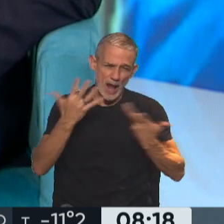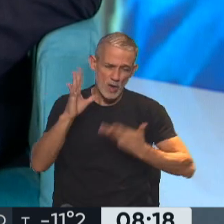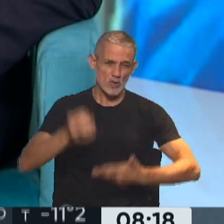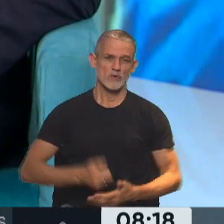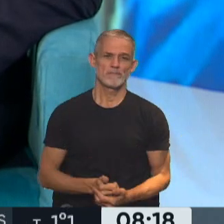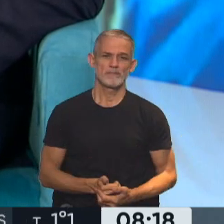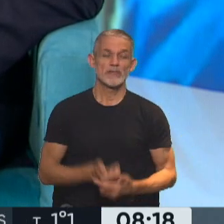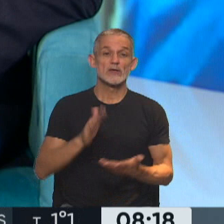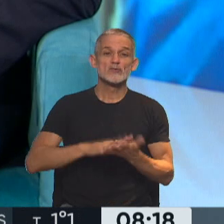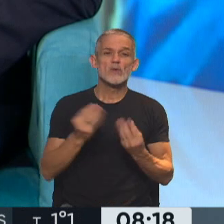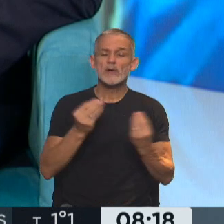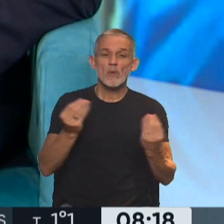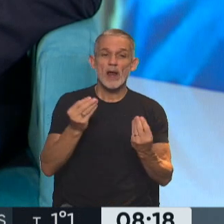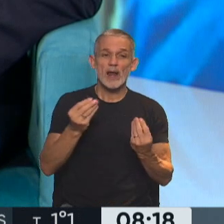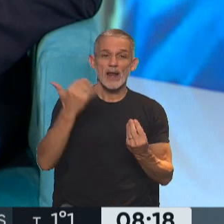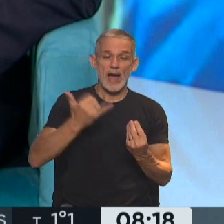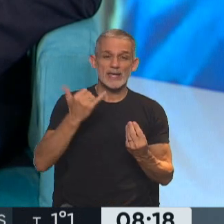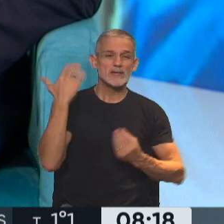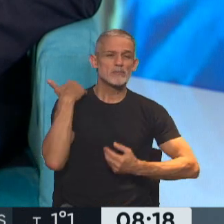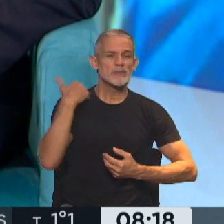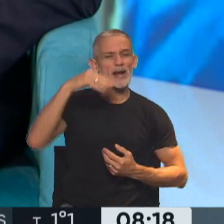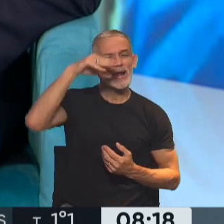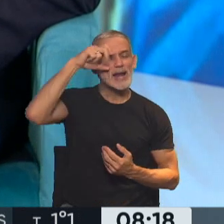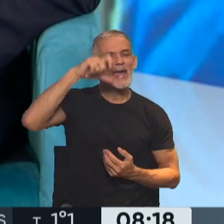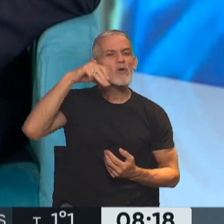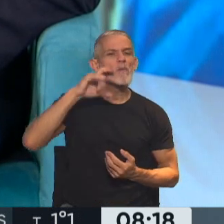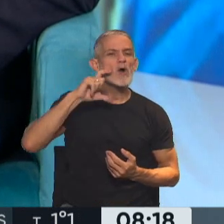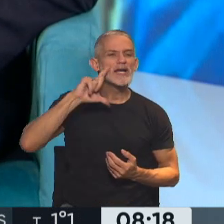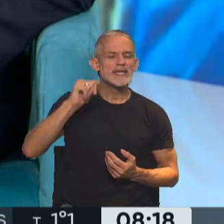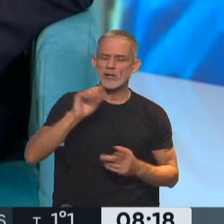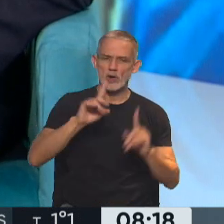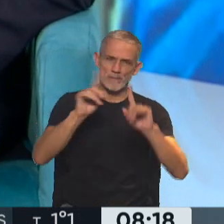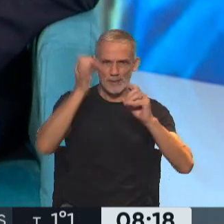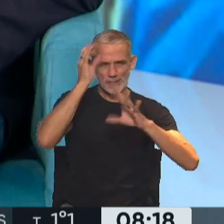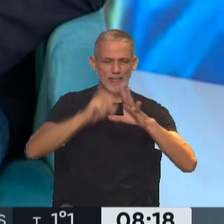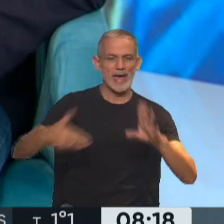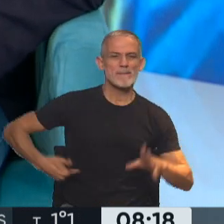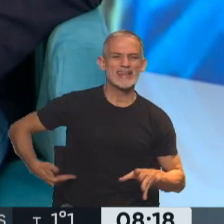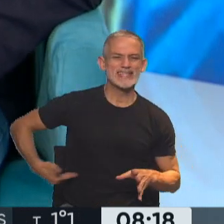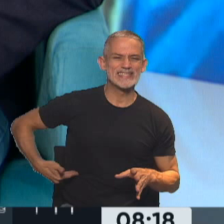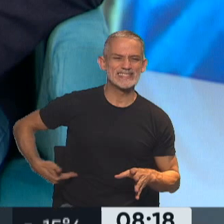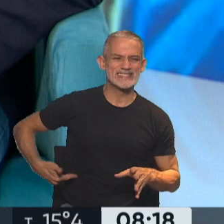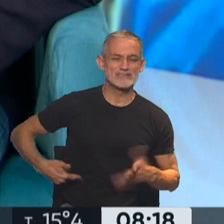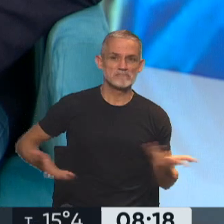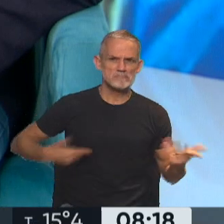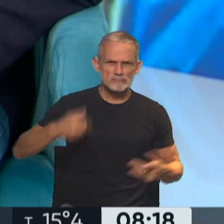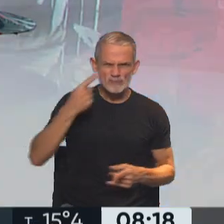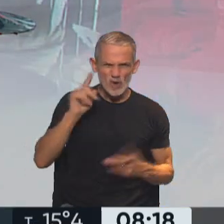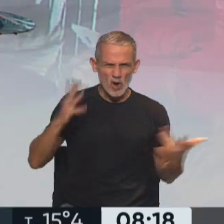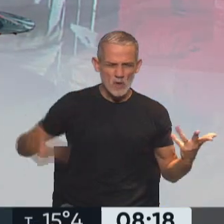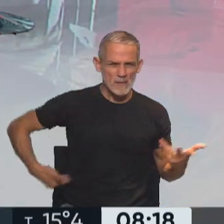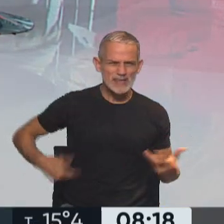esto, sobre estos casos que se han dado de neumonía, de hepatitis de origen desconocido. Sí. Hay un